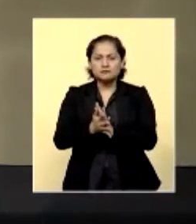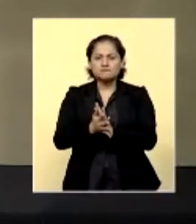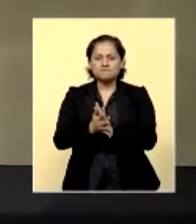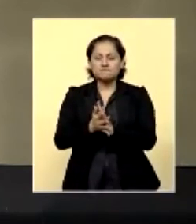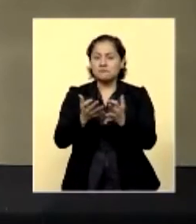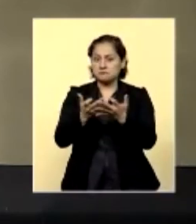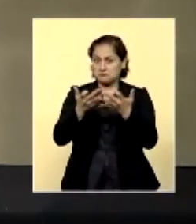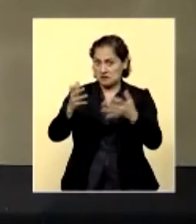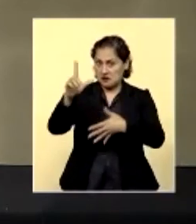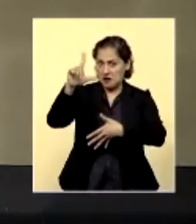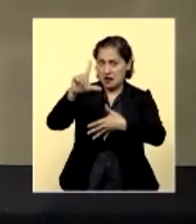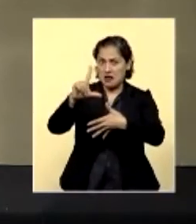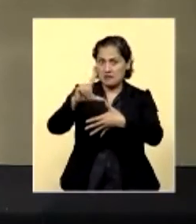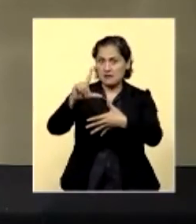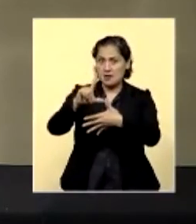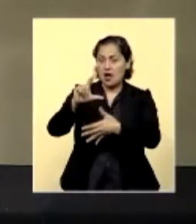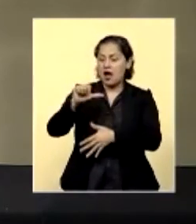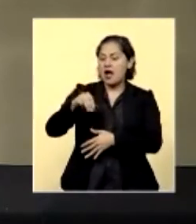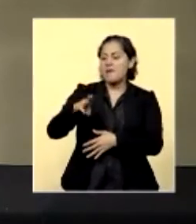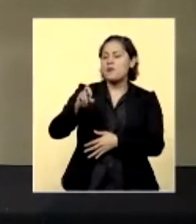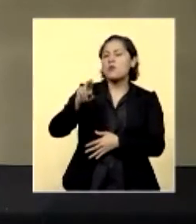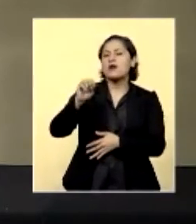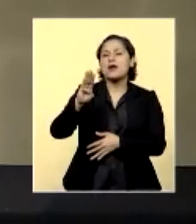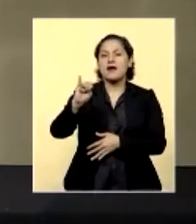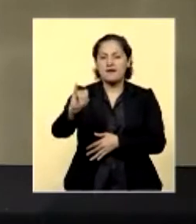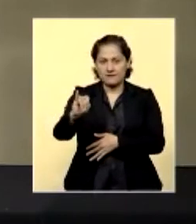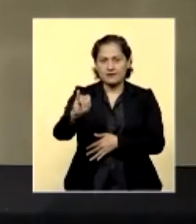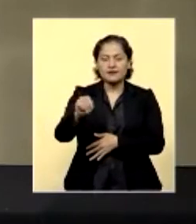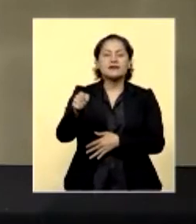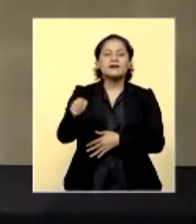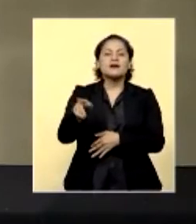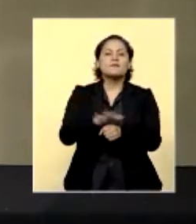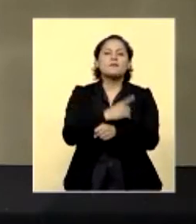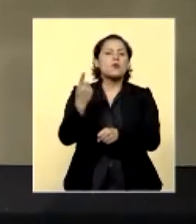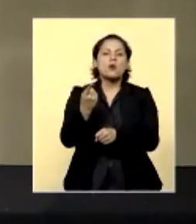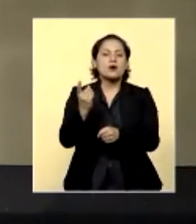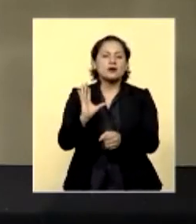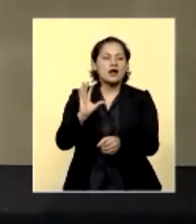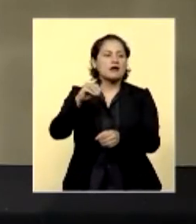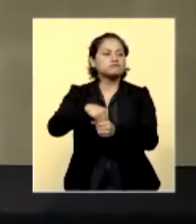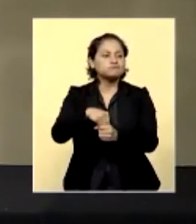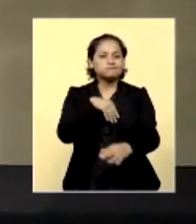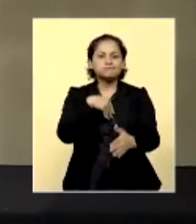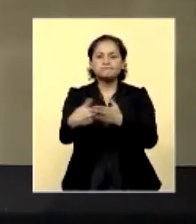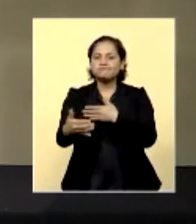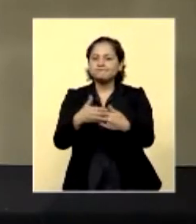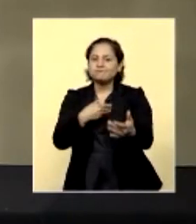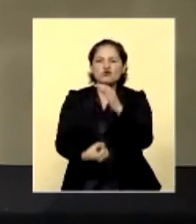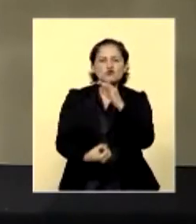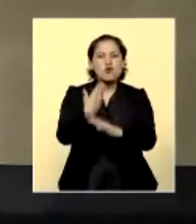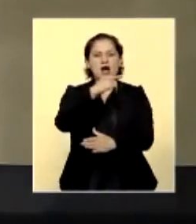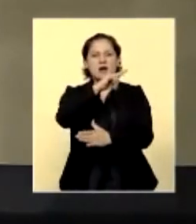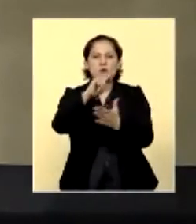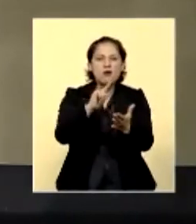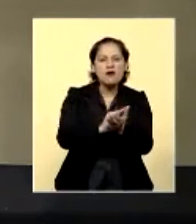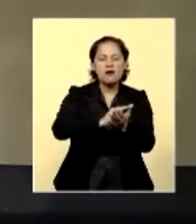tierra latinoamericana de Hammurabi. Quantidade de inovações jurídicas. Por la cantidad de innovaciones jurídicas. América Latina